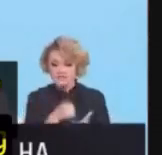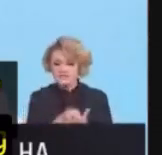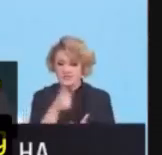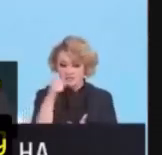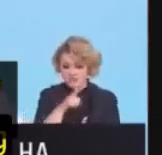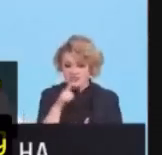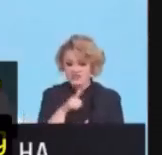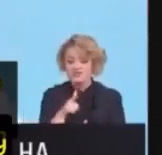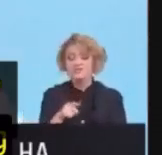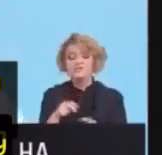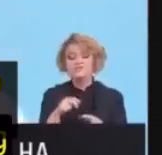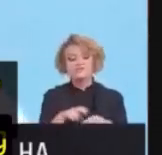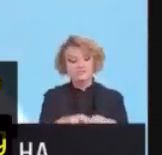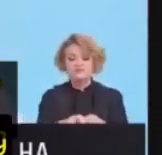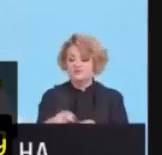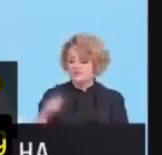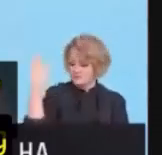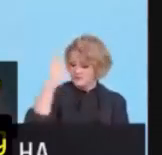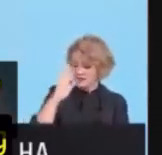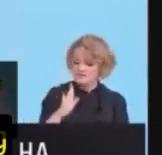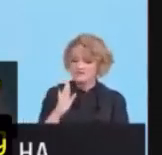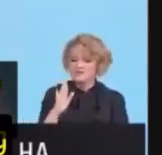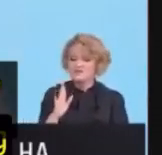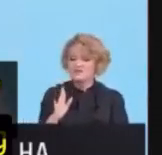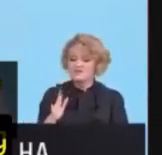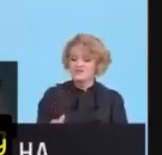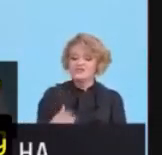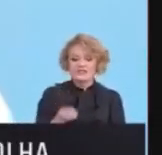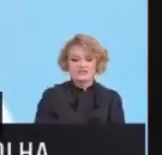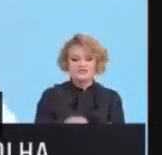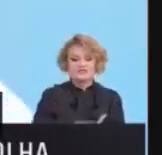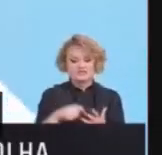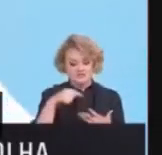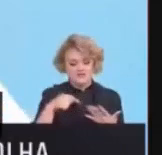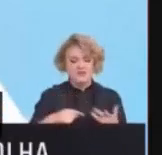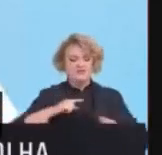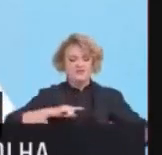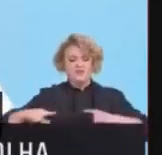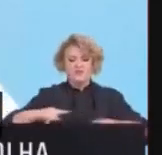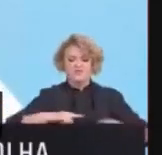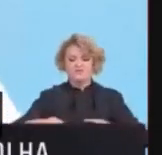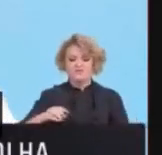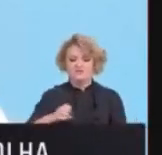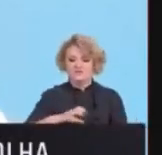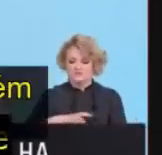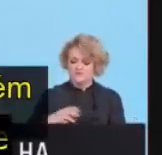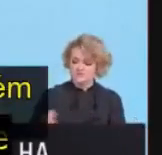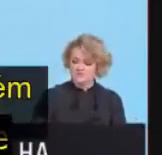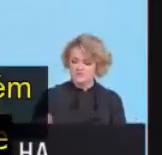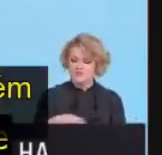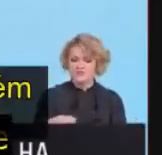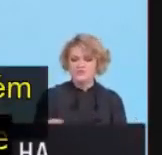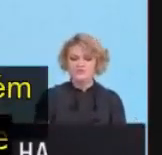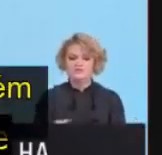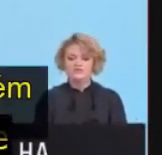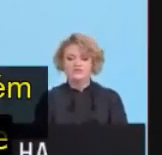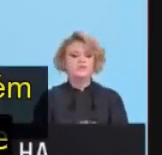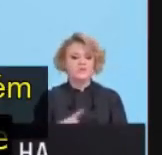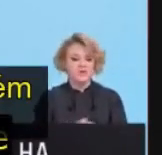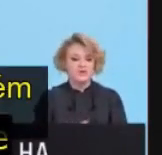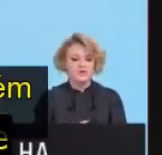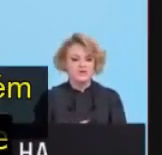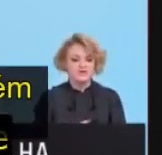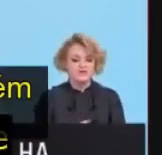con un Banco Central manejado por ello evidentemente evidentemente y todo Por qué por el cambio